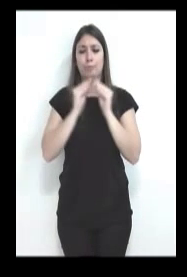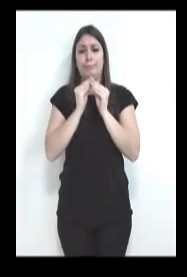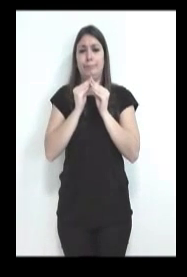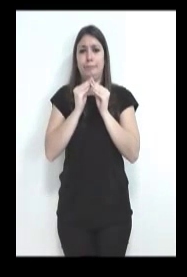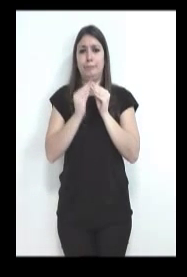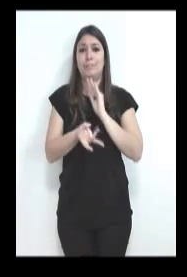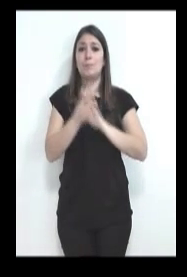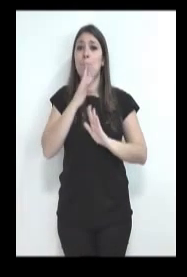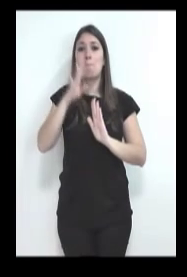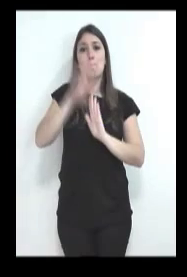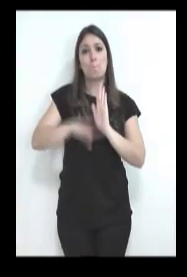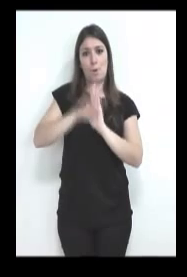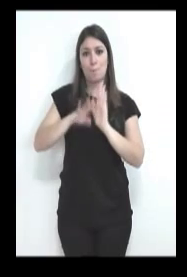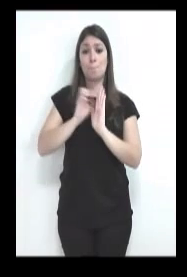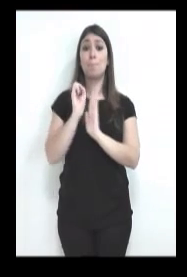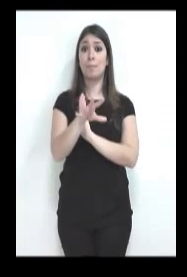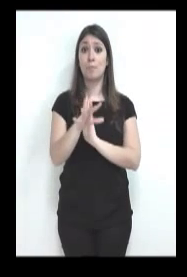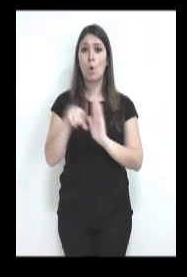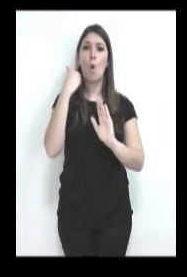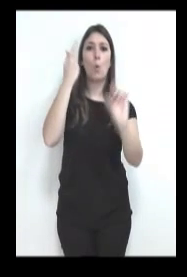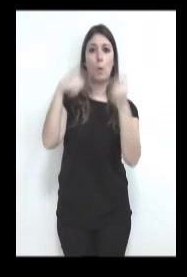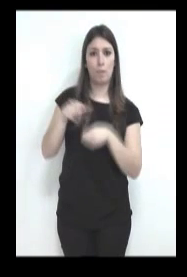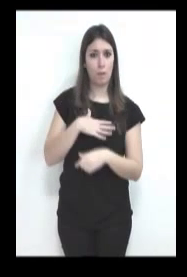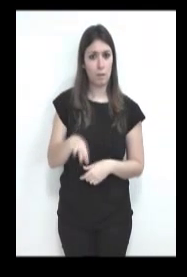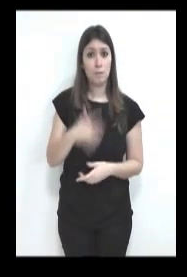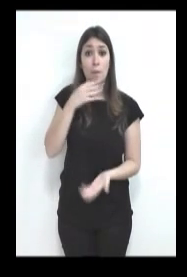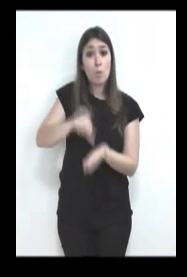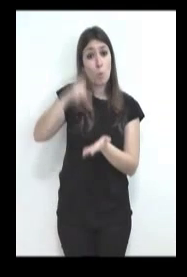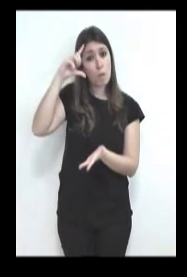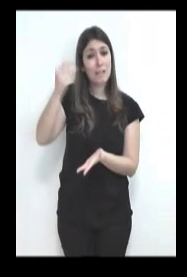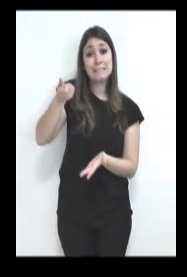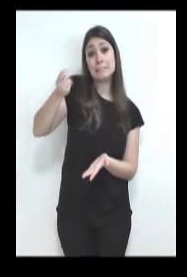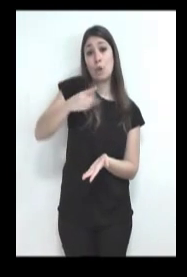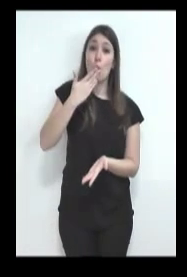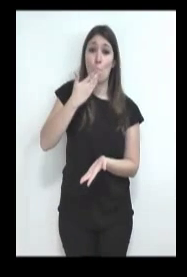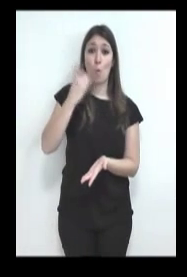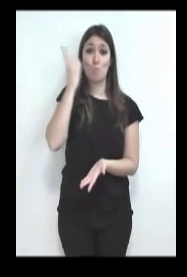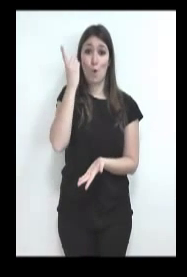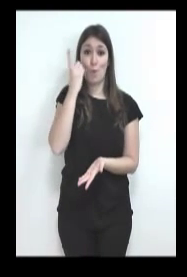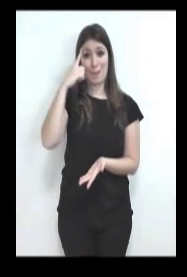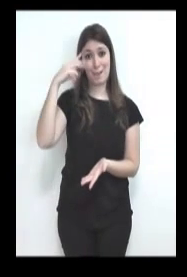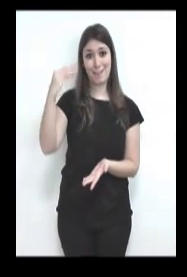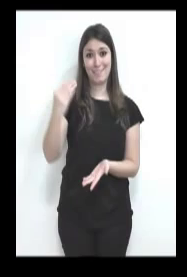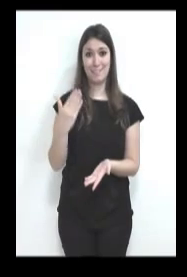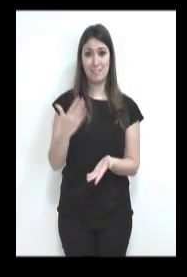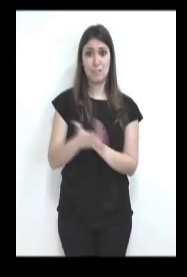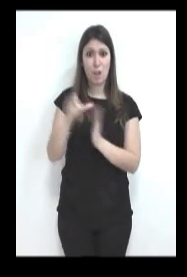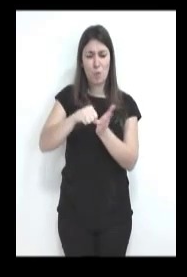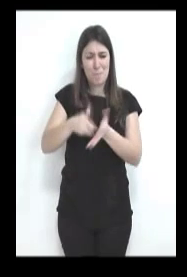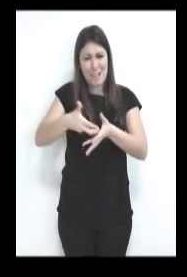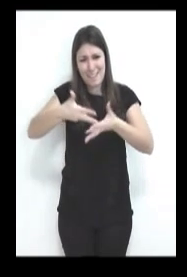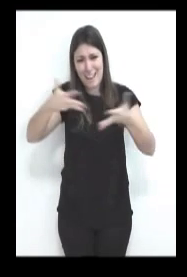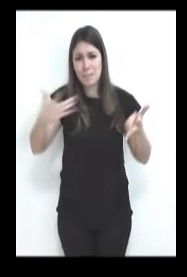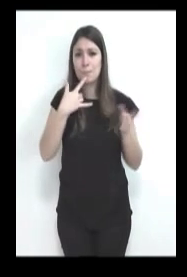una aplicación y luego la puede vender. La Smart City sería también como un smartphone, pero Smart City, mucho más grande, con otro